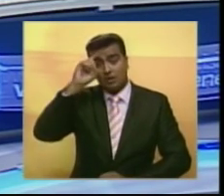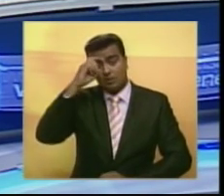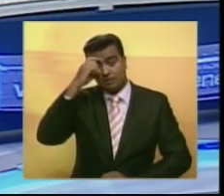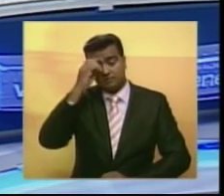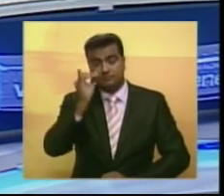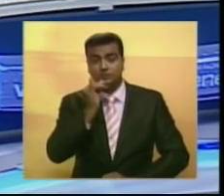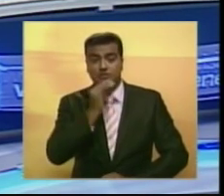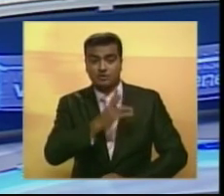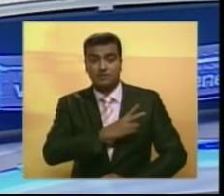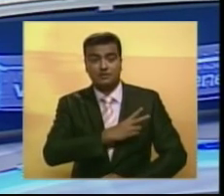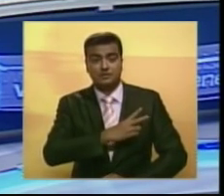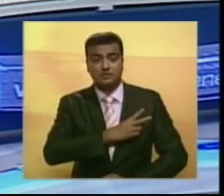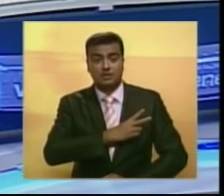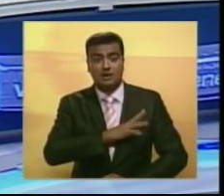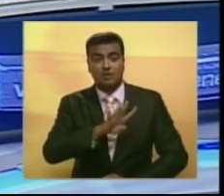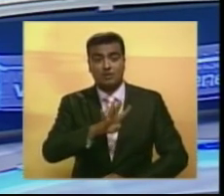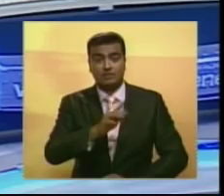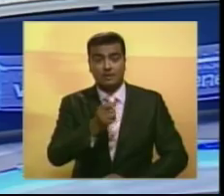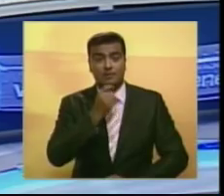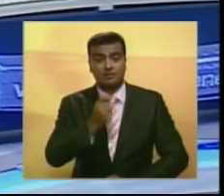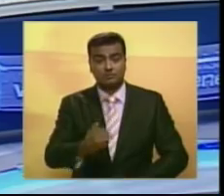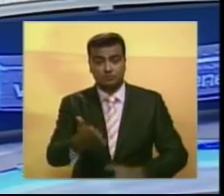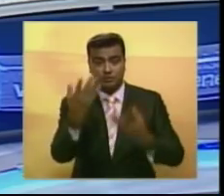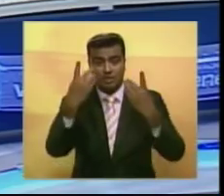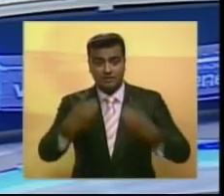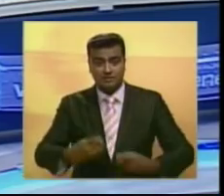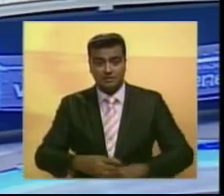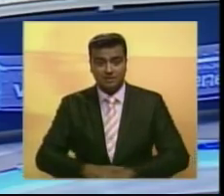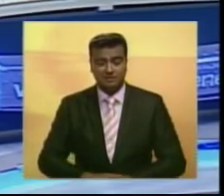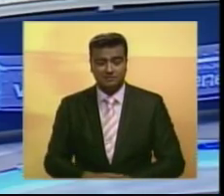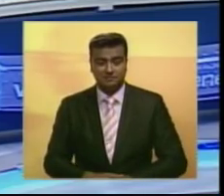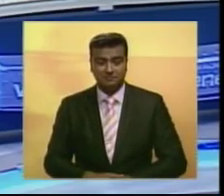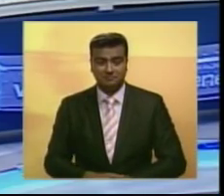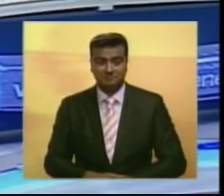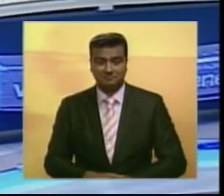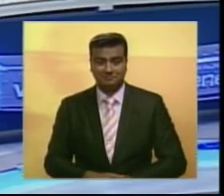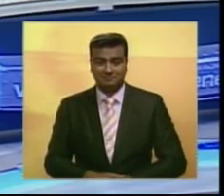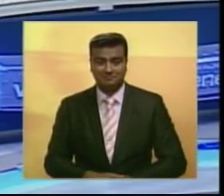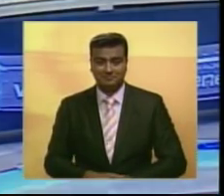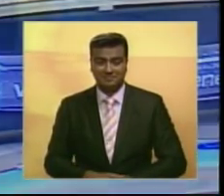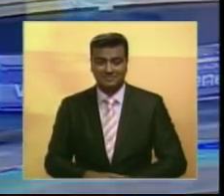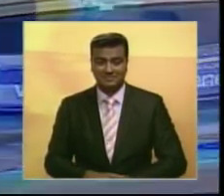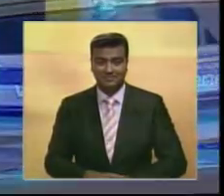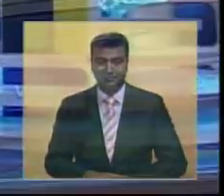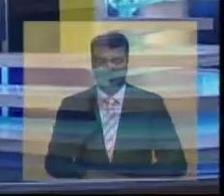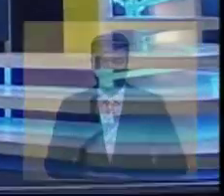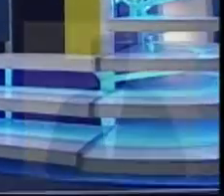como siempre, recuerden, Noticiero Venevisión, Canal 4 reporta. Y ustedes deciden. Feliz tarde para todos.